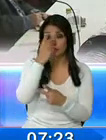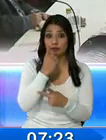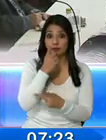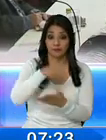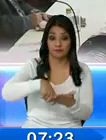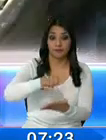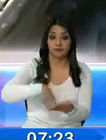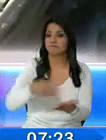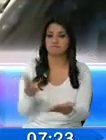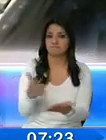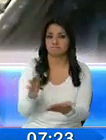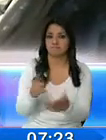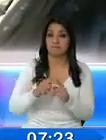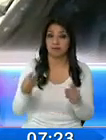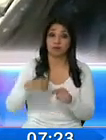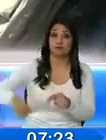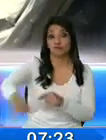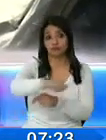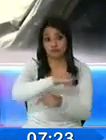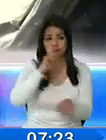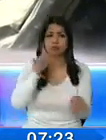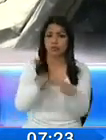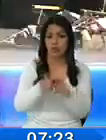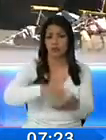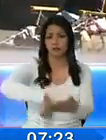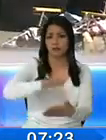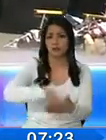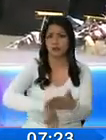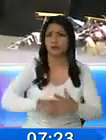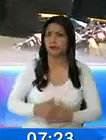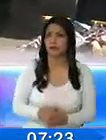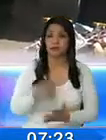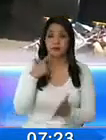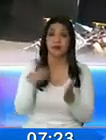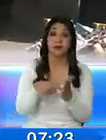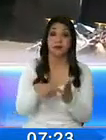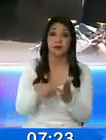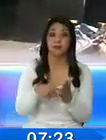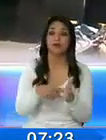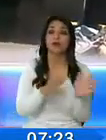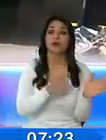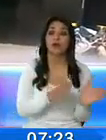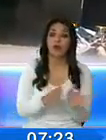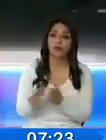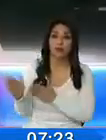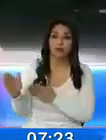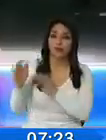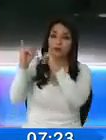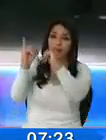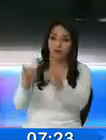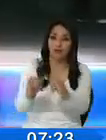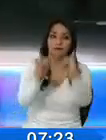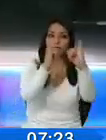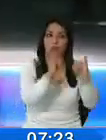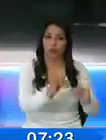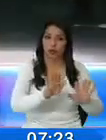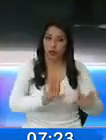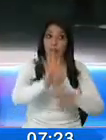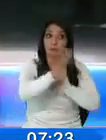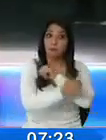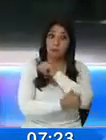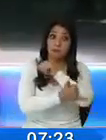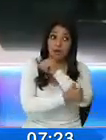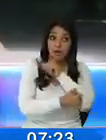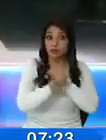el documento, los demás países acordaron, por ejemplo, continuar trabajando de manera individual y cooperar según cada país lo